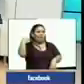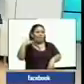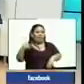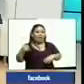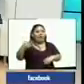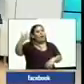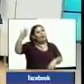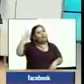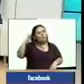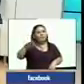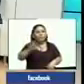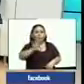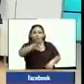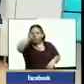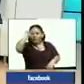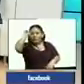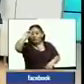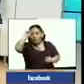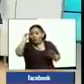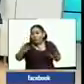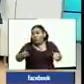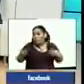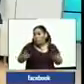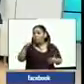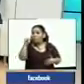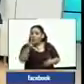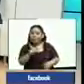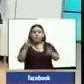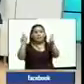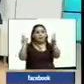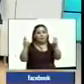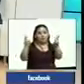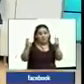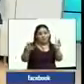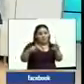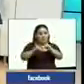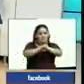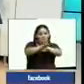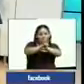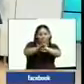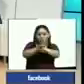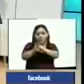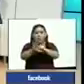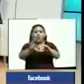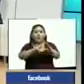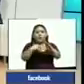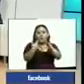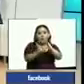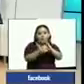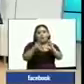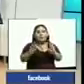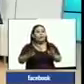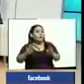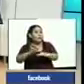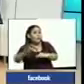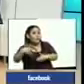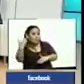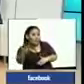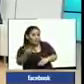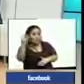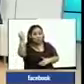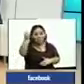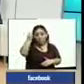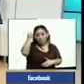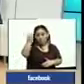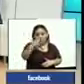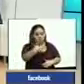durante sus labores así que bueno esta situación llevó a que se generara un debate en redes sociales y luego que se diera la reacción del presidente de la